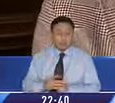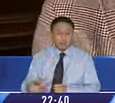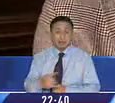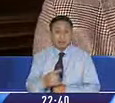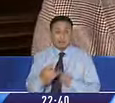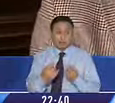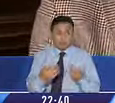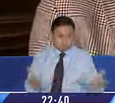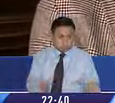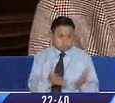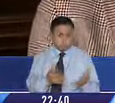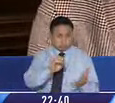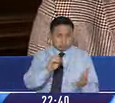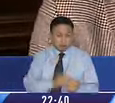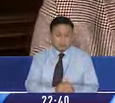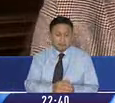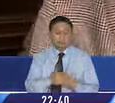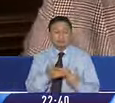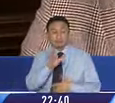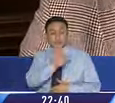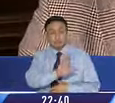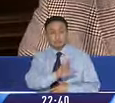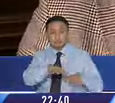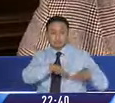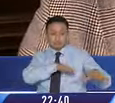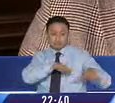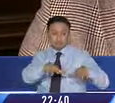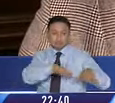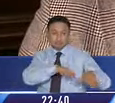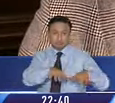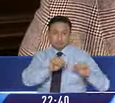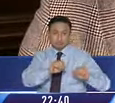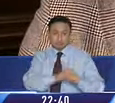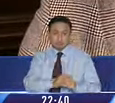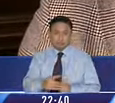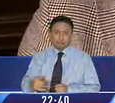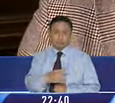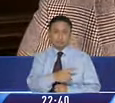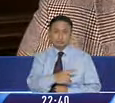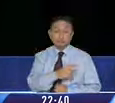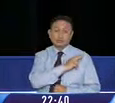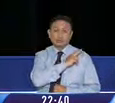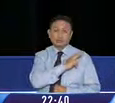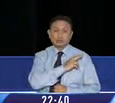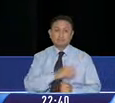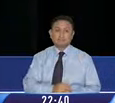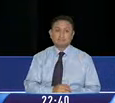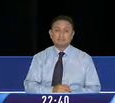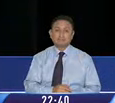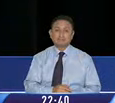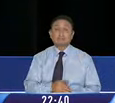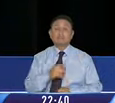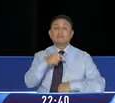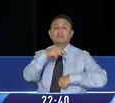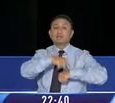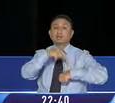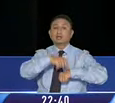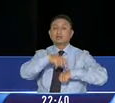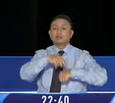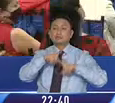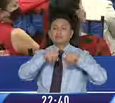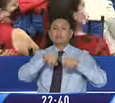estos espacios a través de coordinaciones que se puedan entablar con las universidades. El tiempo de los debates dependerá del